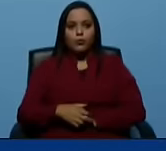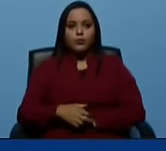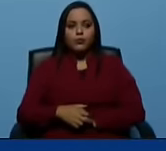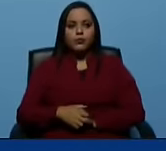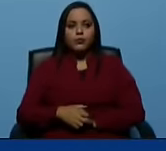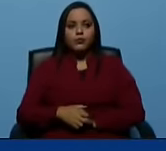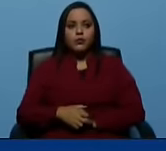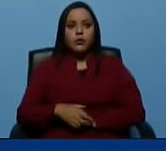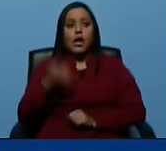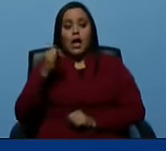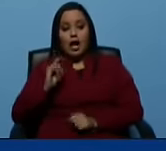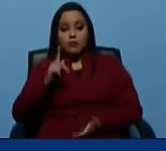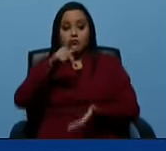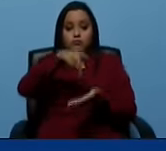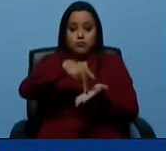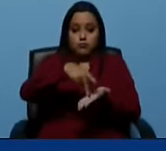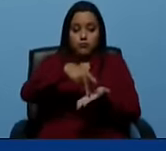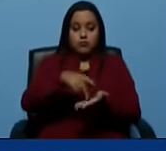Han asistido